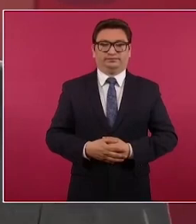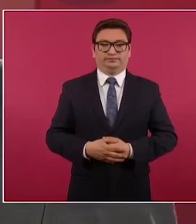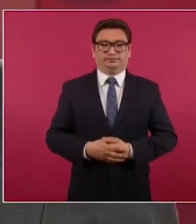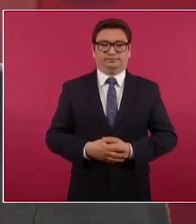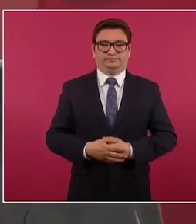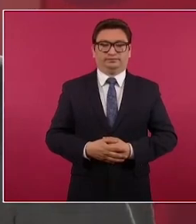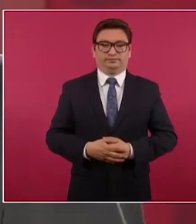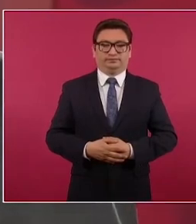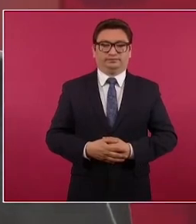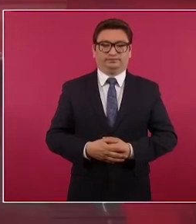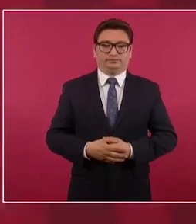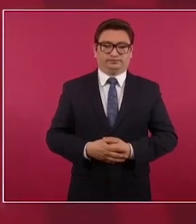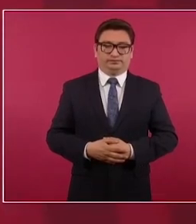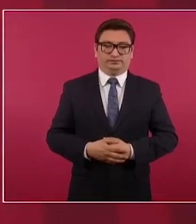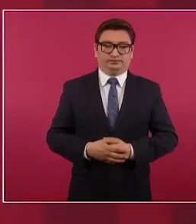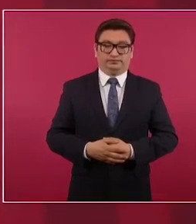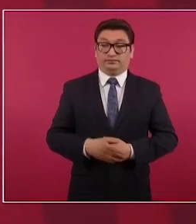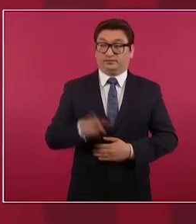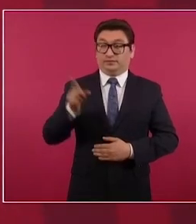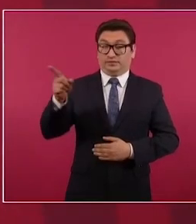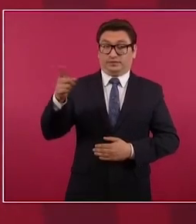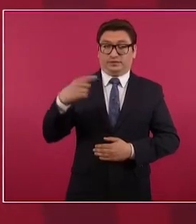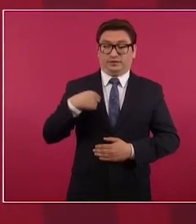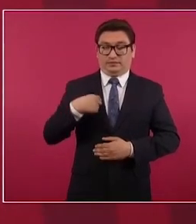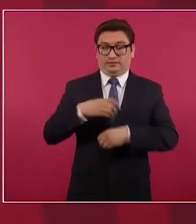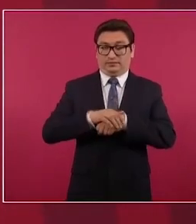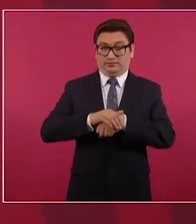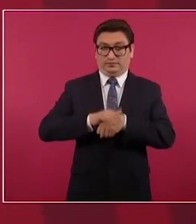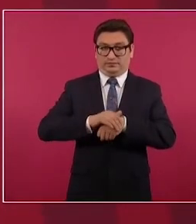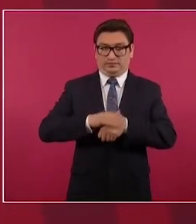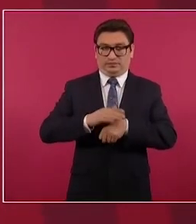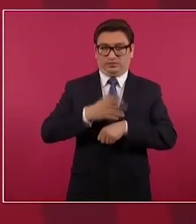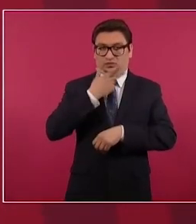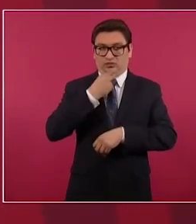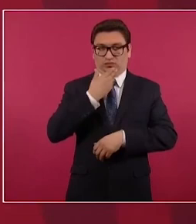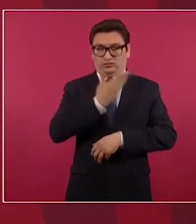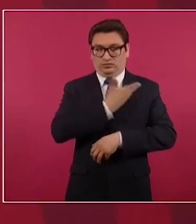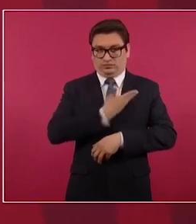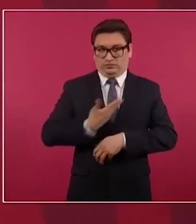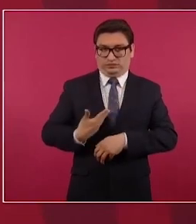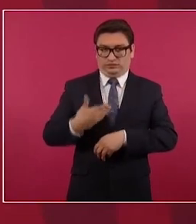mi amigo el presidente de Argentina, Alberto Fernández,